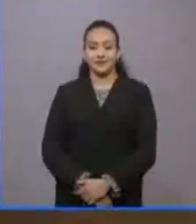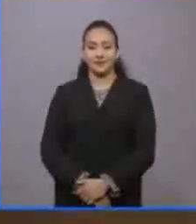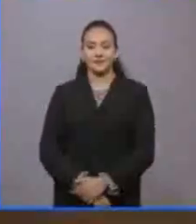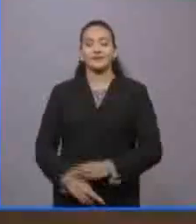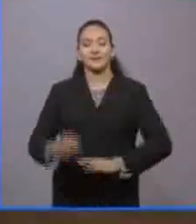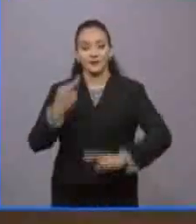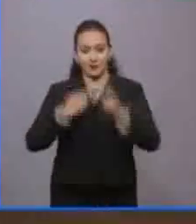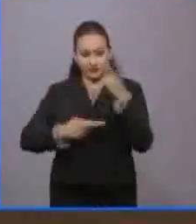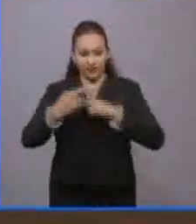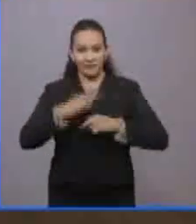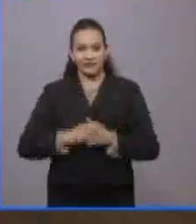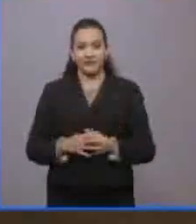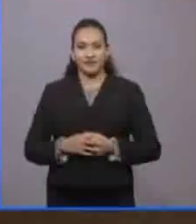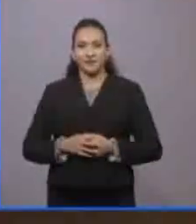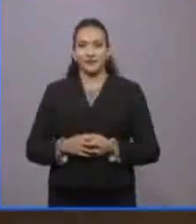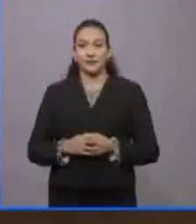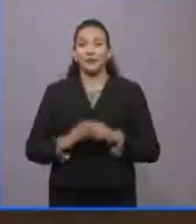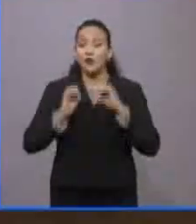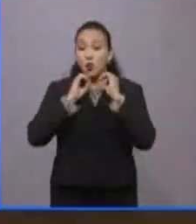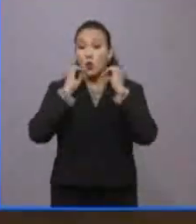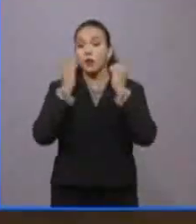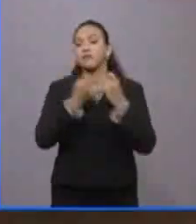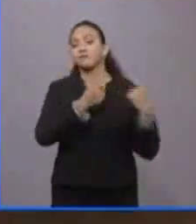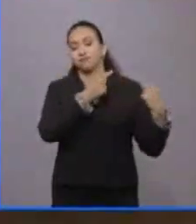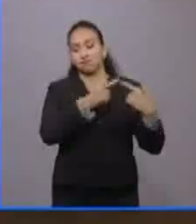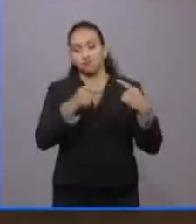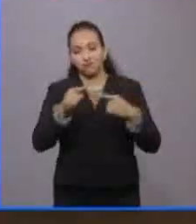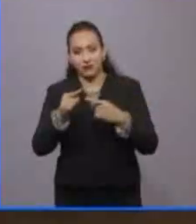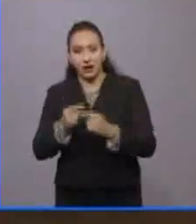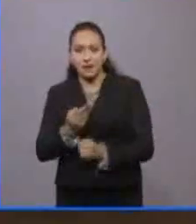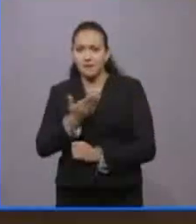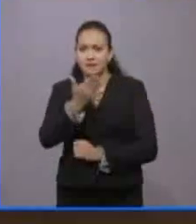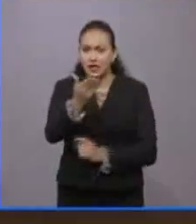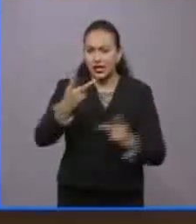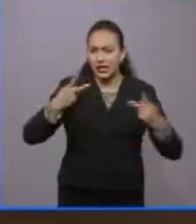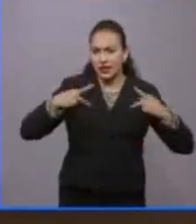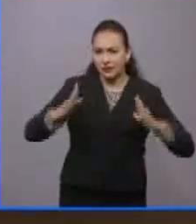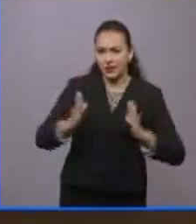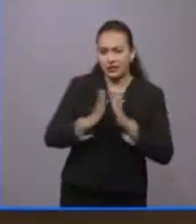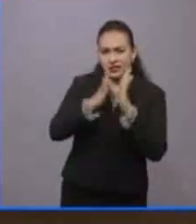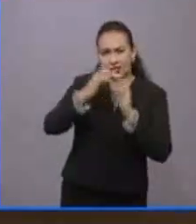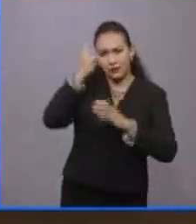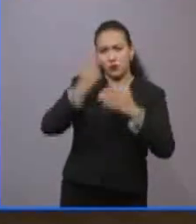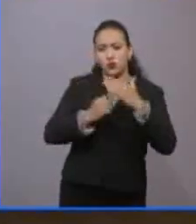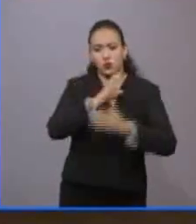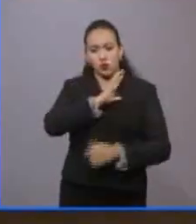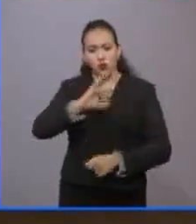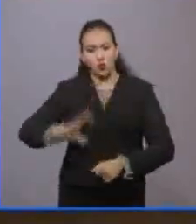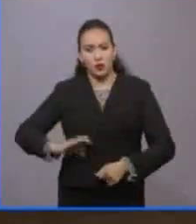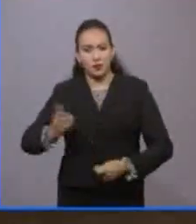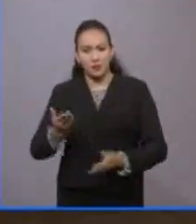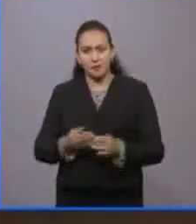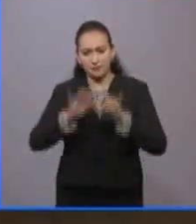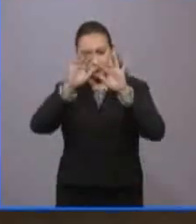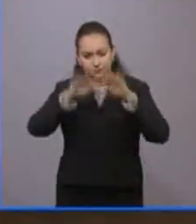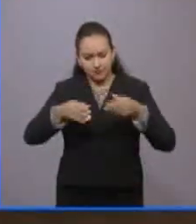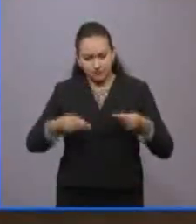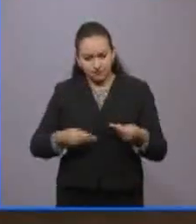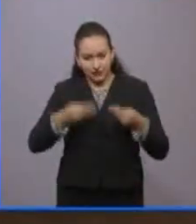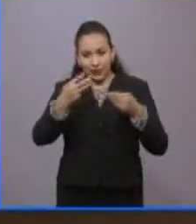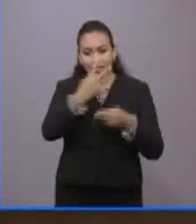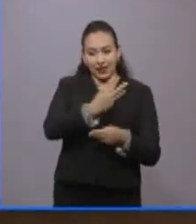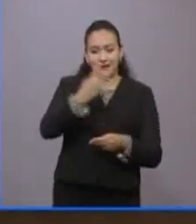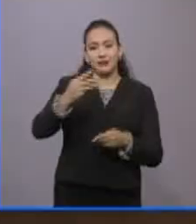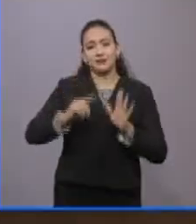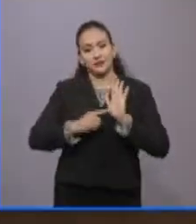Al regresar, organizaciones de la sociedad civil exigen a participantes en la elección judicial presentar su declaración 3 de 3.